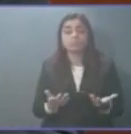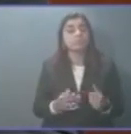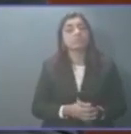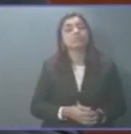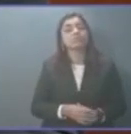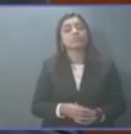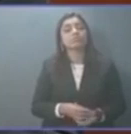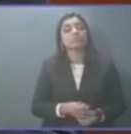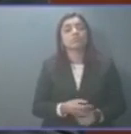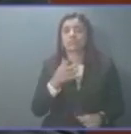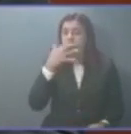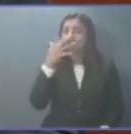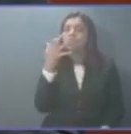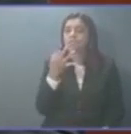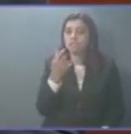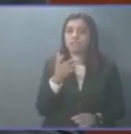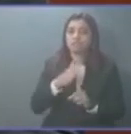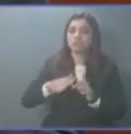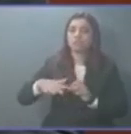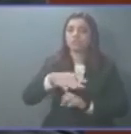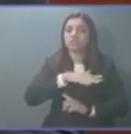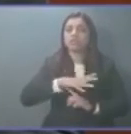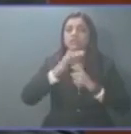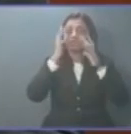Realmente preocupa esta situación,